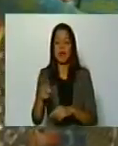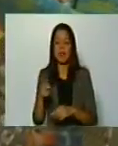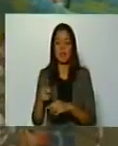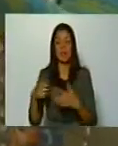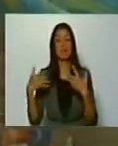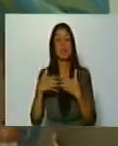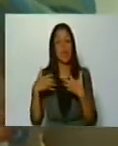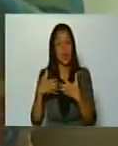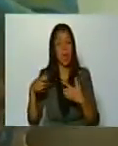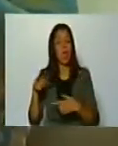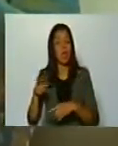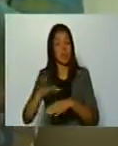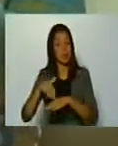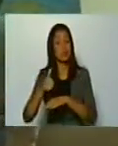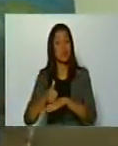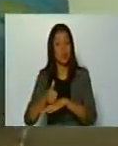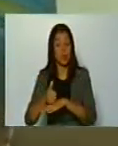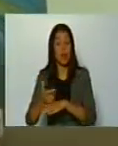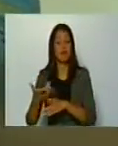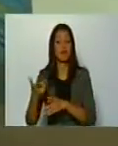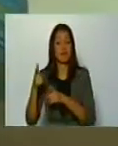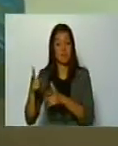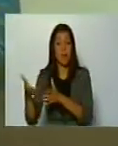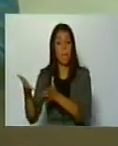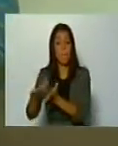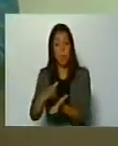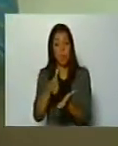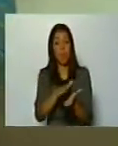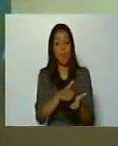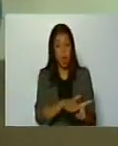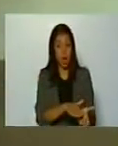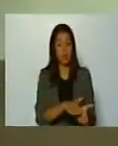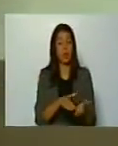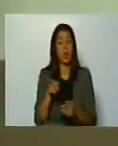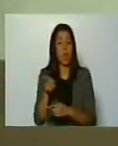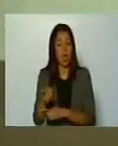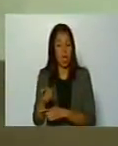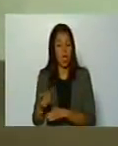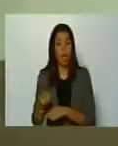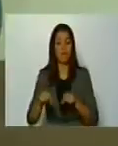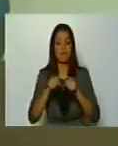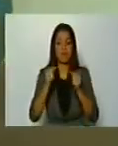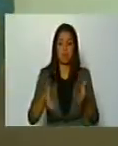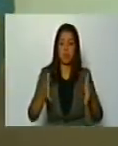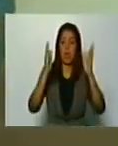que ocasionó muerte, que dañaron bienes,